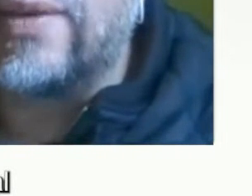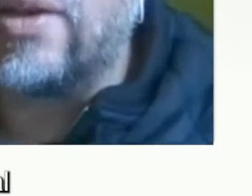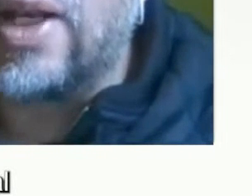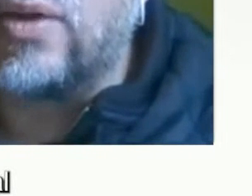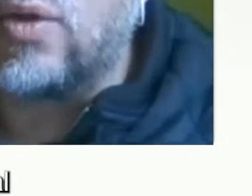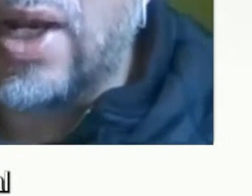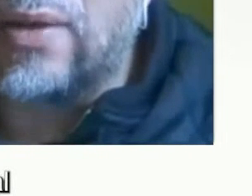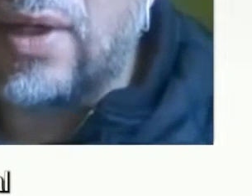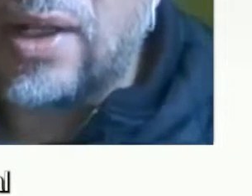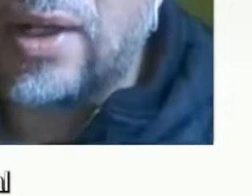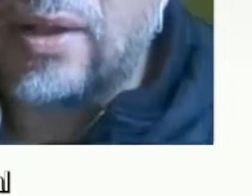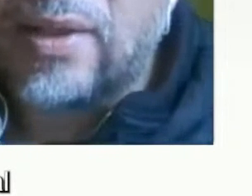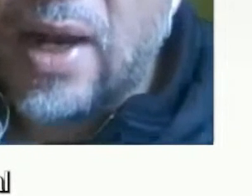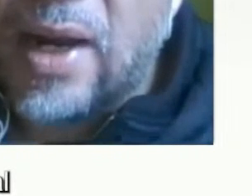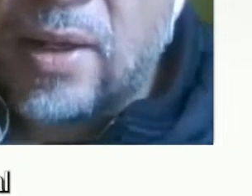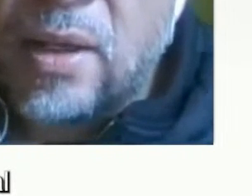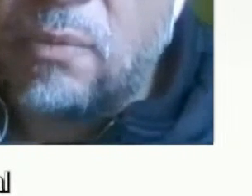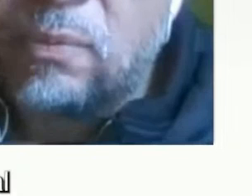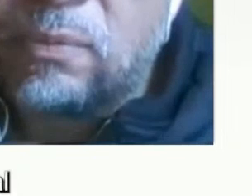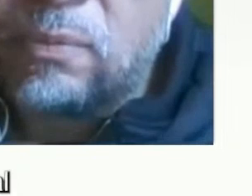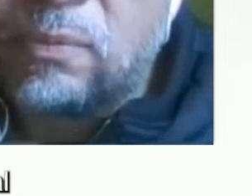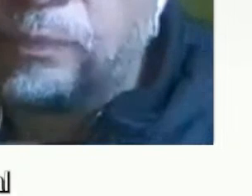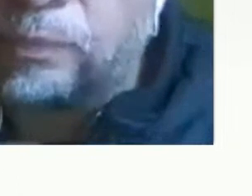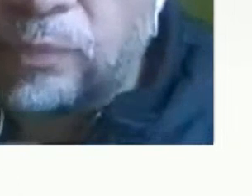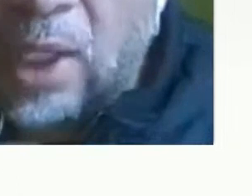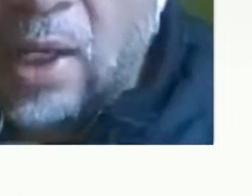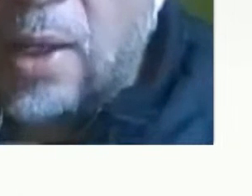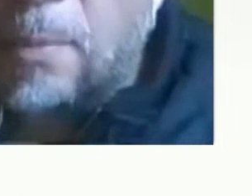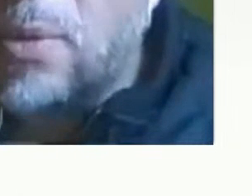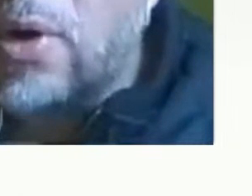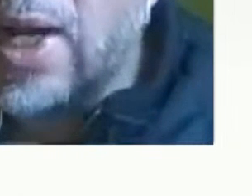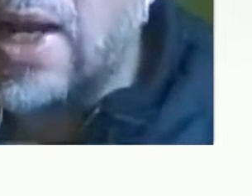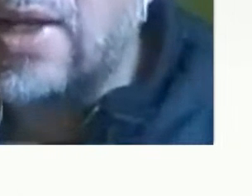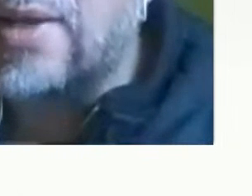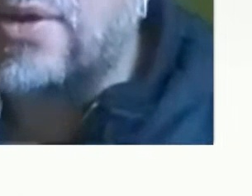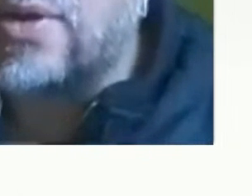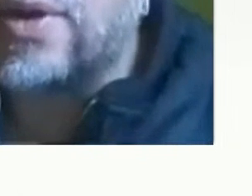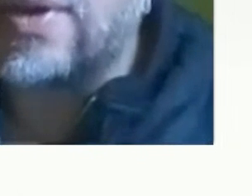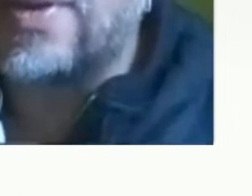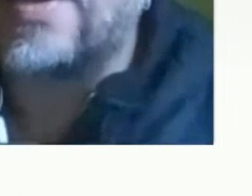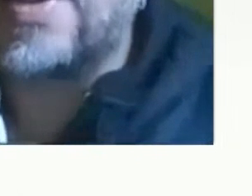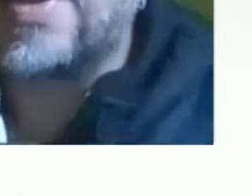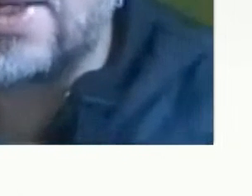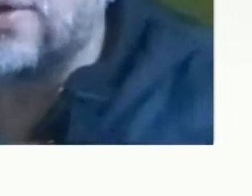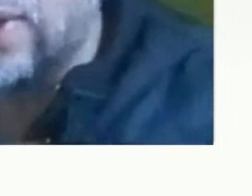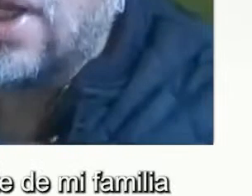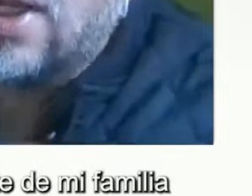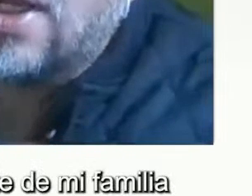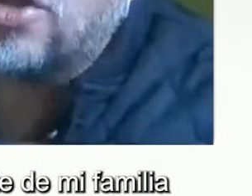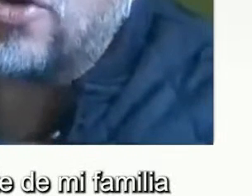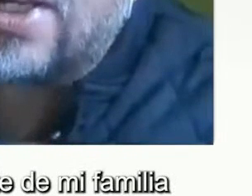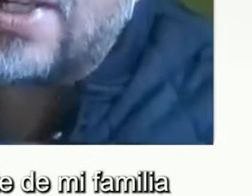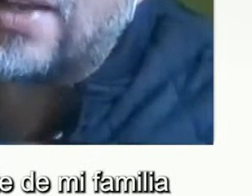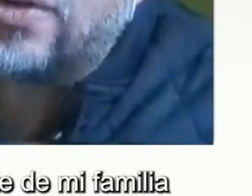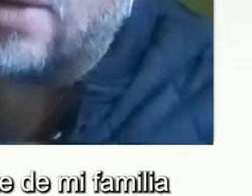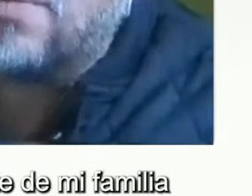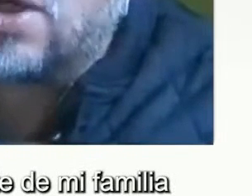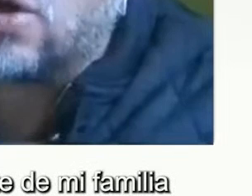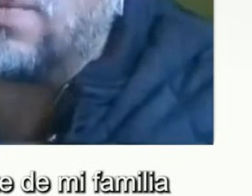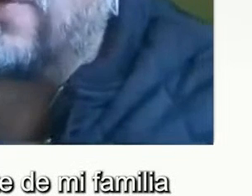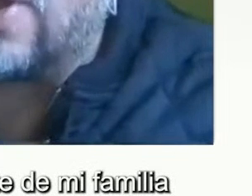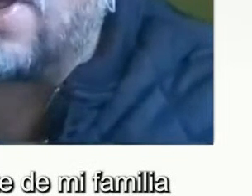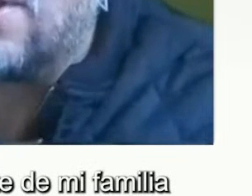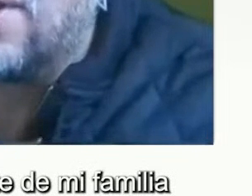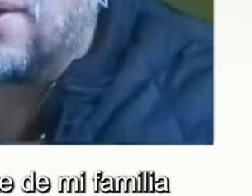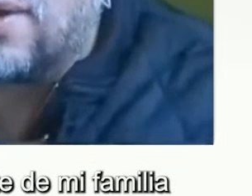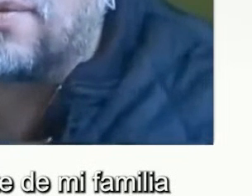Soy egresado de la Escuela Nacional de Arte Teatral y vivo en Jalisco desde hace 16 años. Yo nací en la Ciudad de